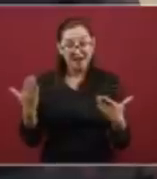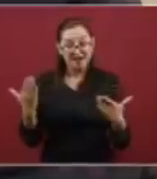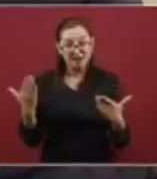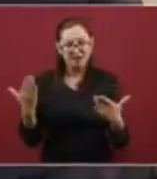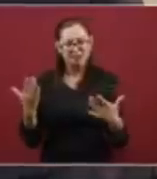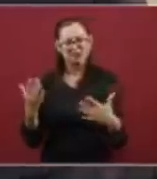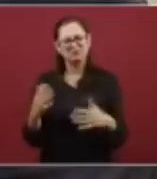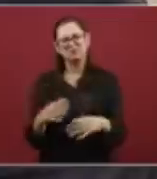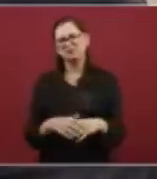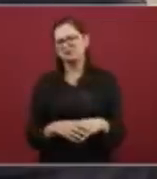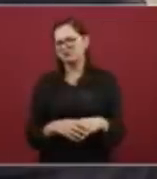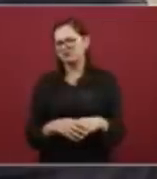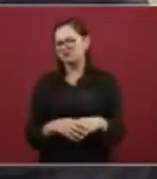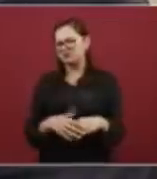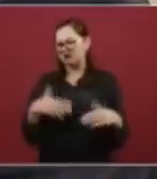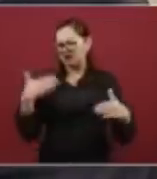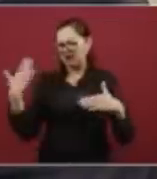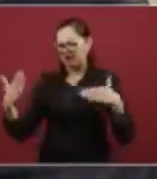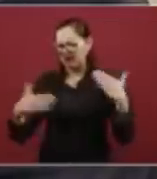¿Por qué no? Primero